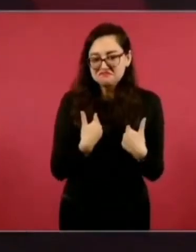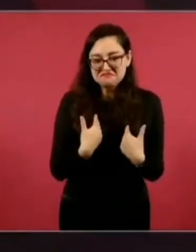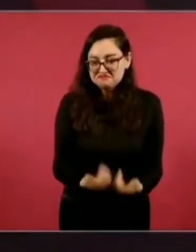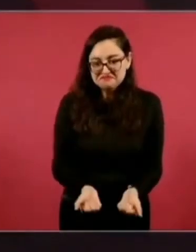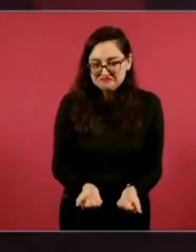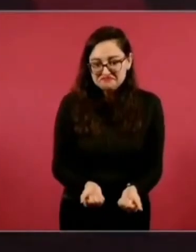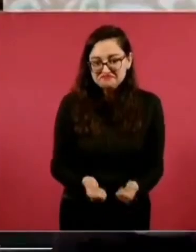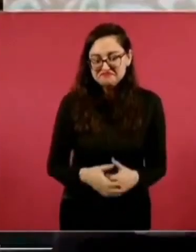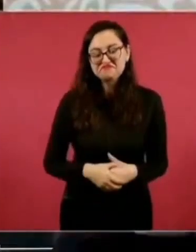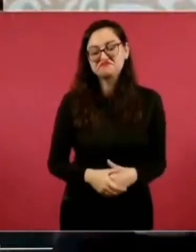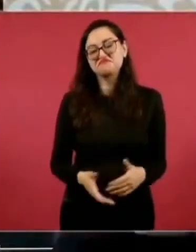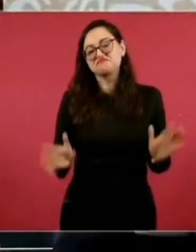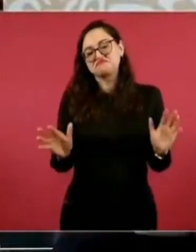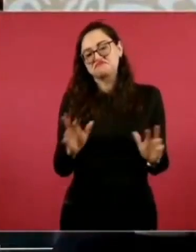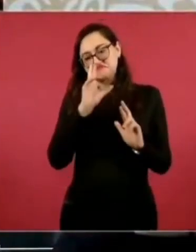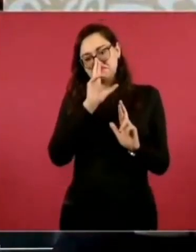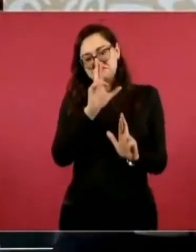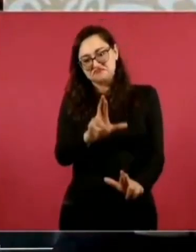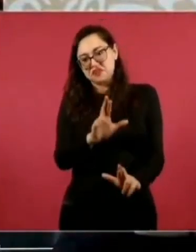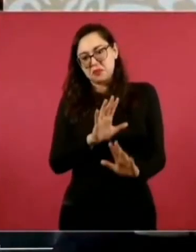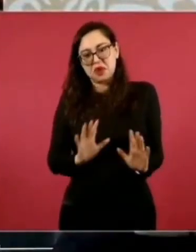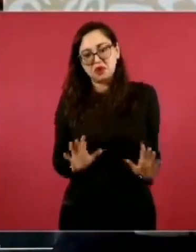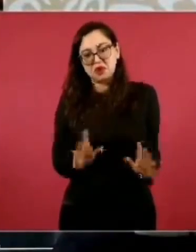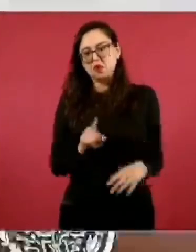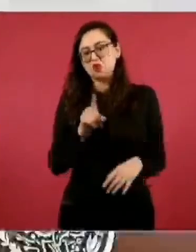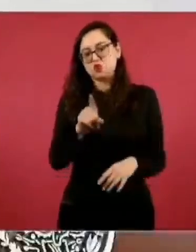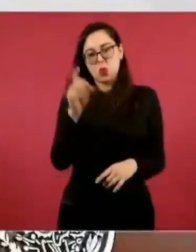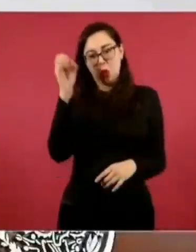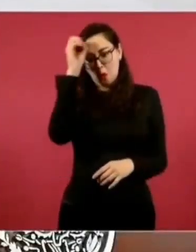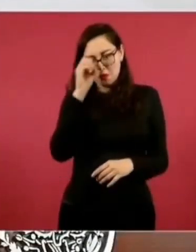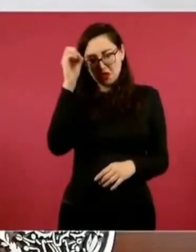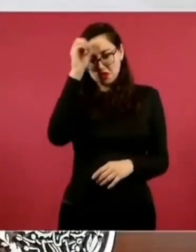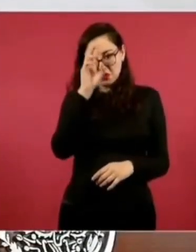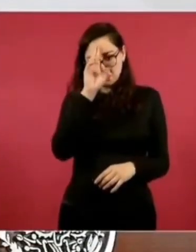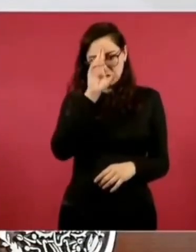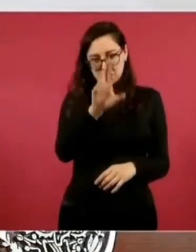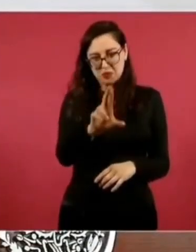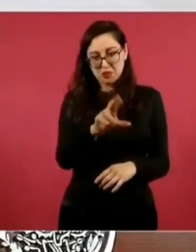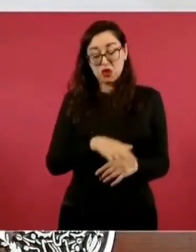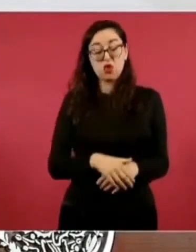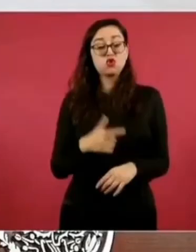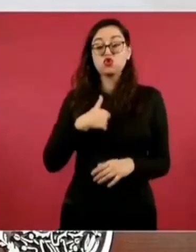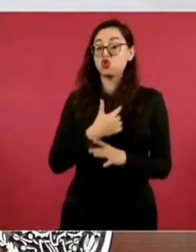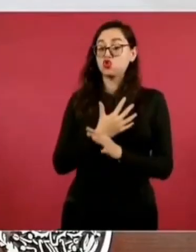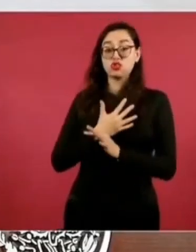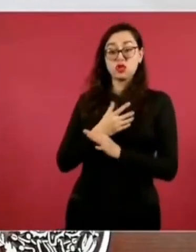vino otro señor a despedirlo también. Respeto lo que dices. No, aunque, lo dicen ellos, yo nomás. Aunque no lo comparto.